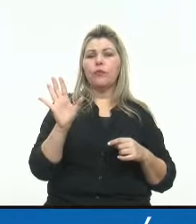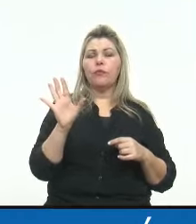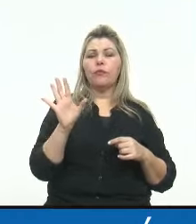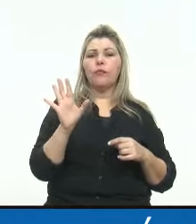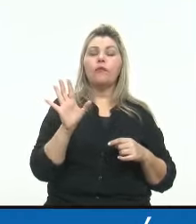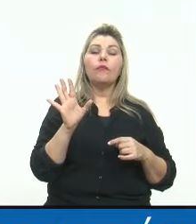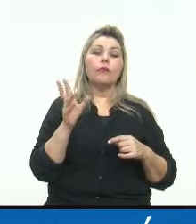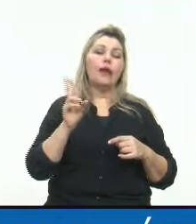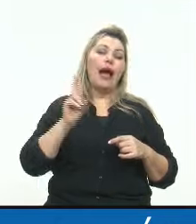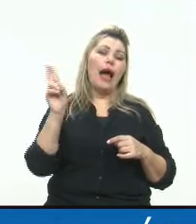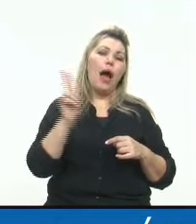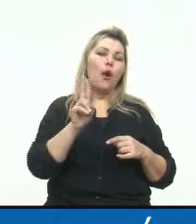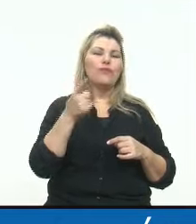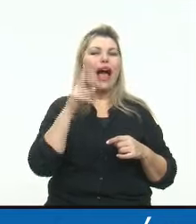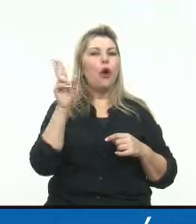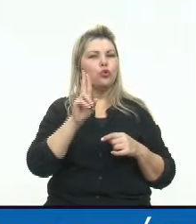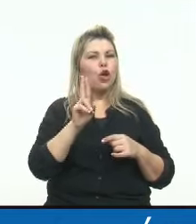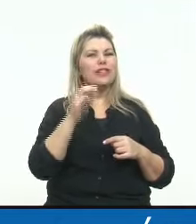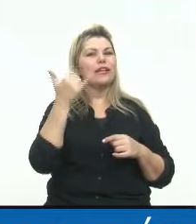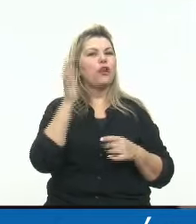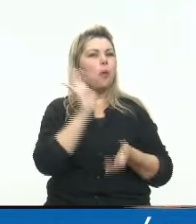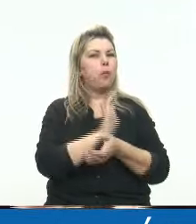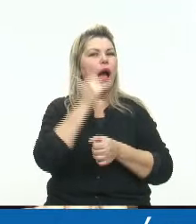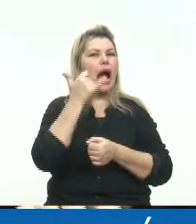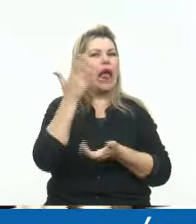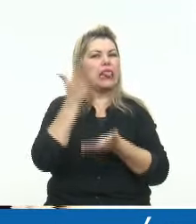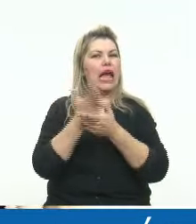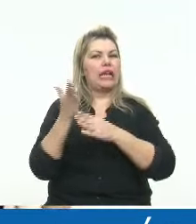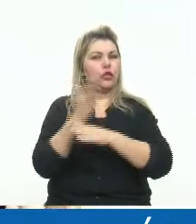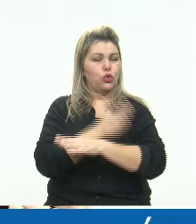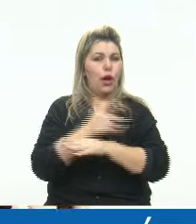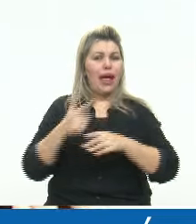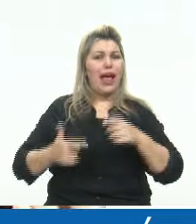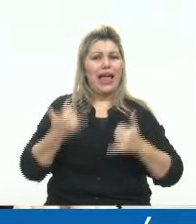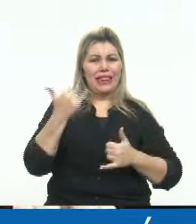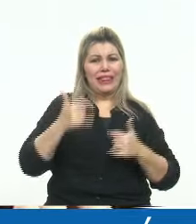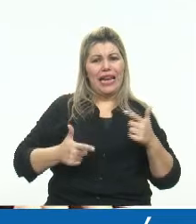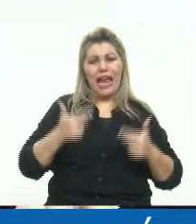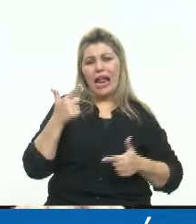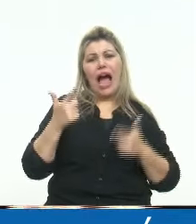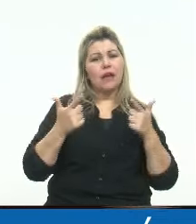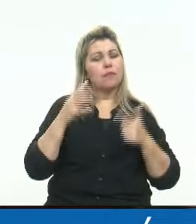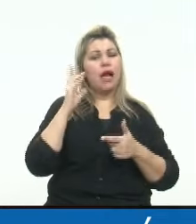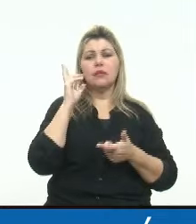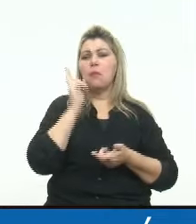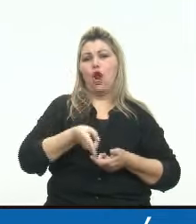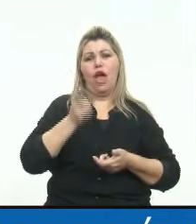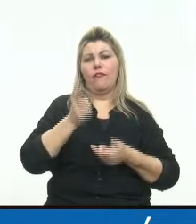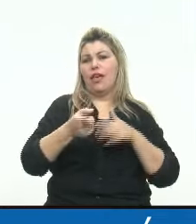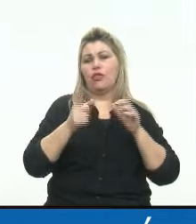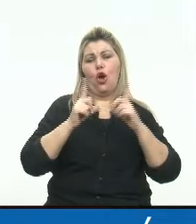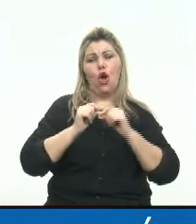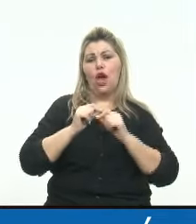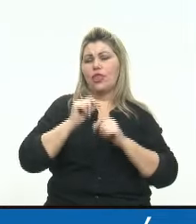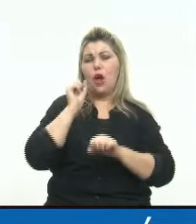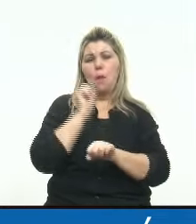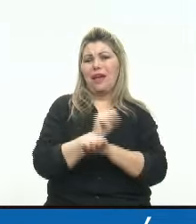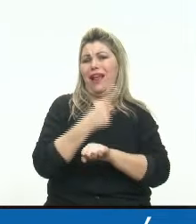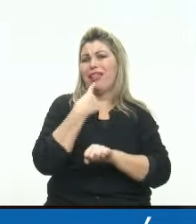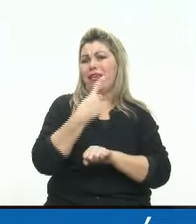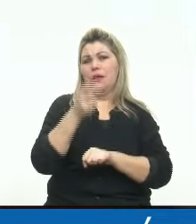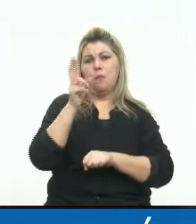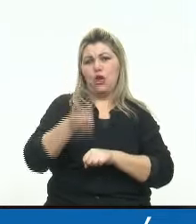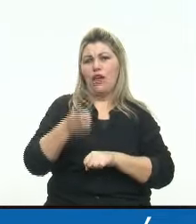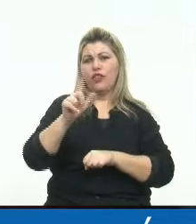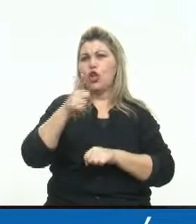La autorización es cuando uno tiene un derecho preexistente. La aportación de armas como tal está prohibida por el Código Penal y no hay un derecho preexistente. Y en